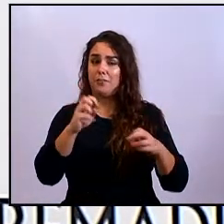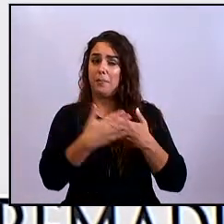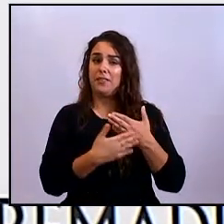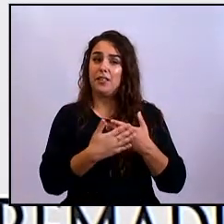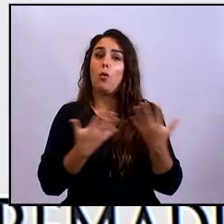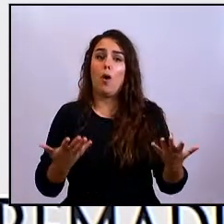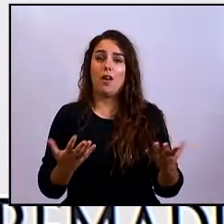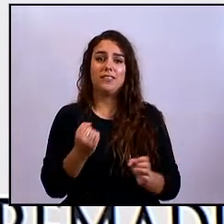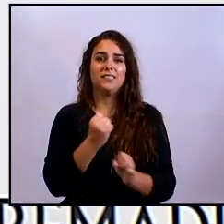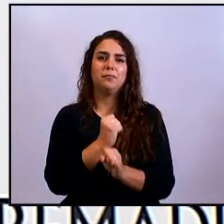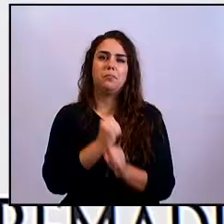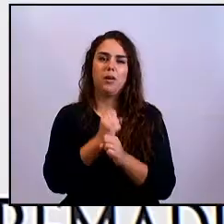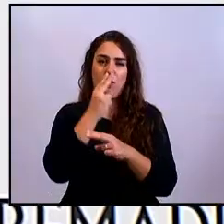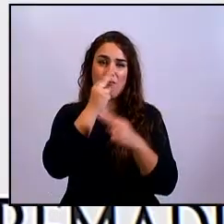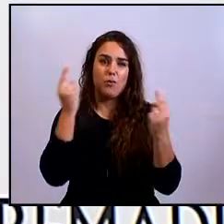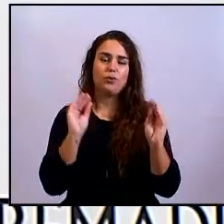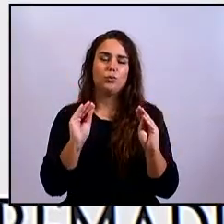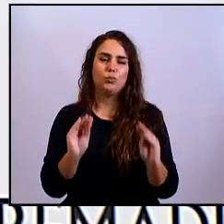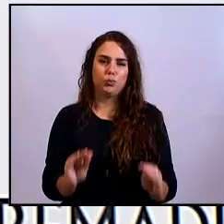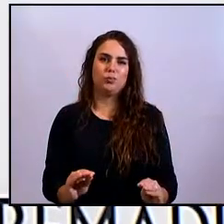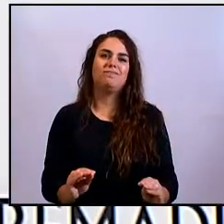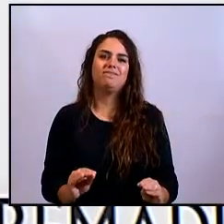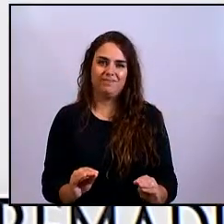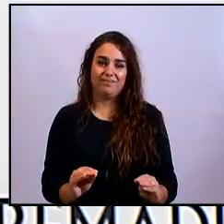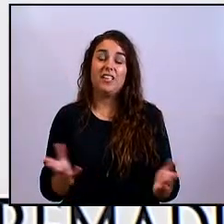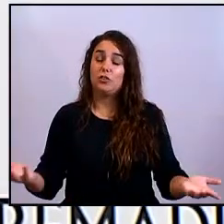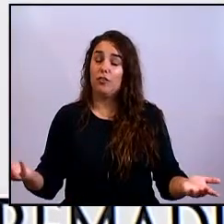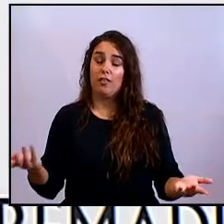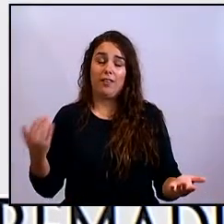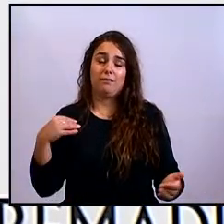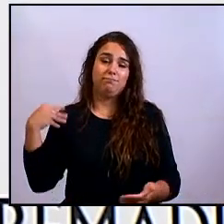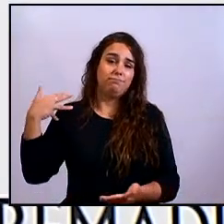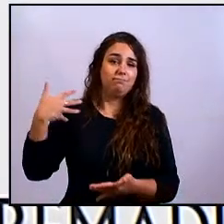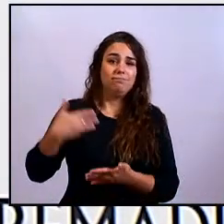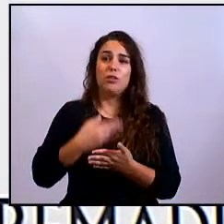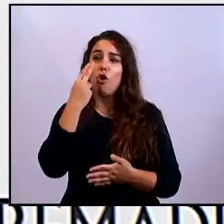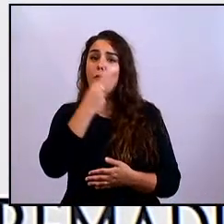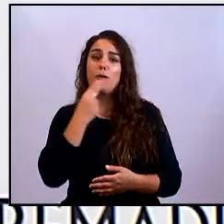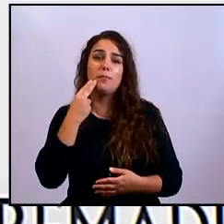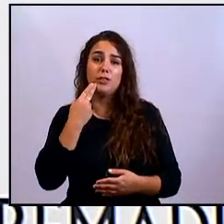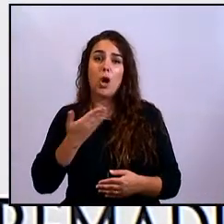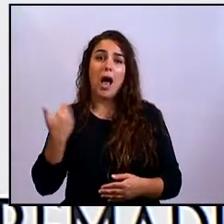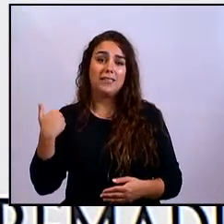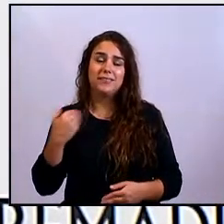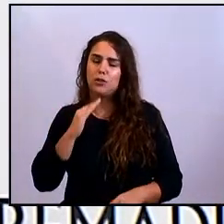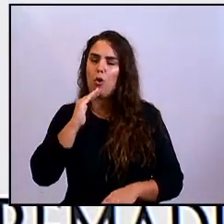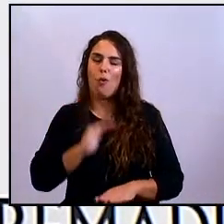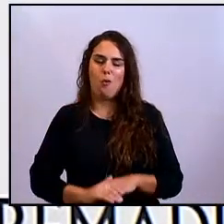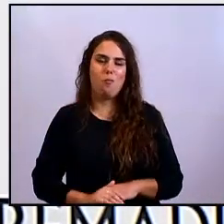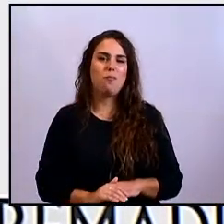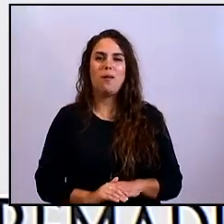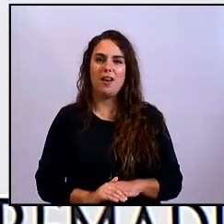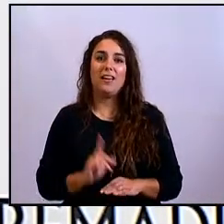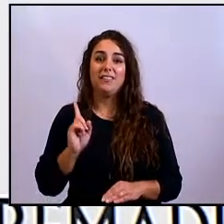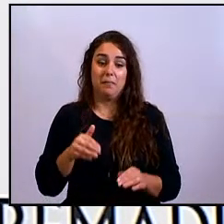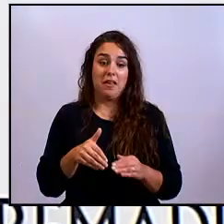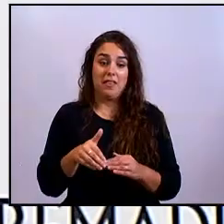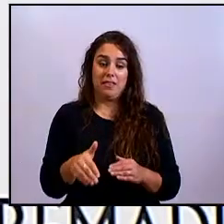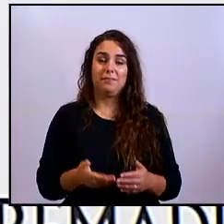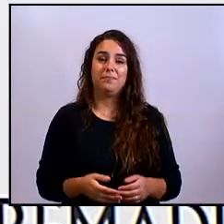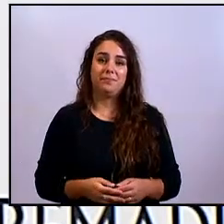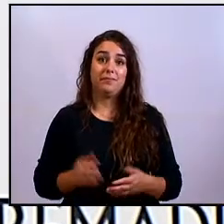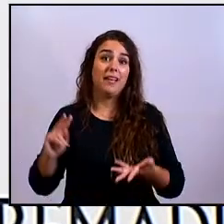son sus empleados públicos. Y cumplimos con los compromisos adquiridos y también con los heredados.